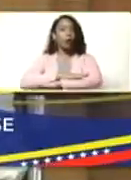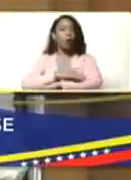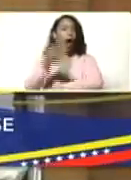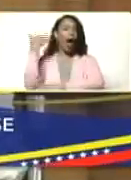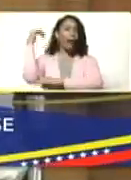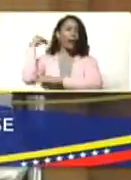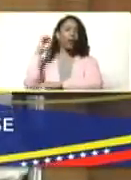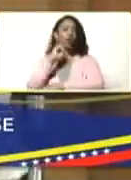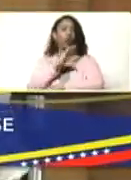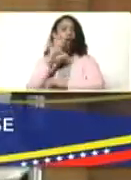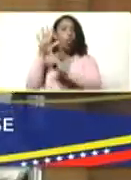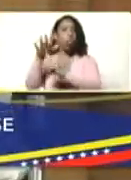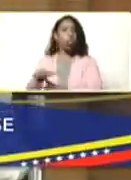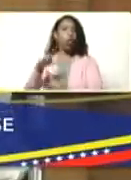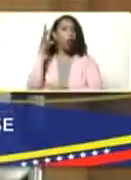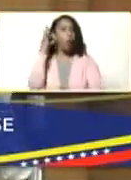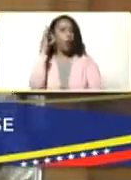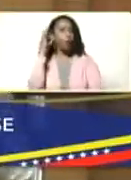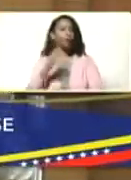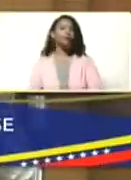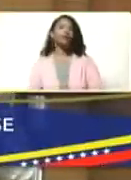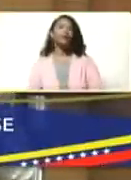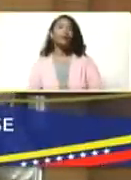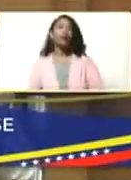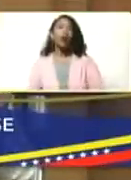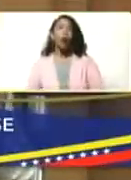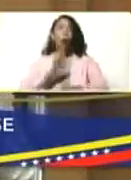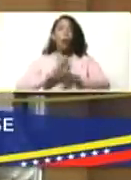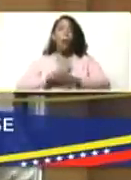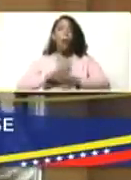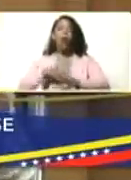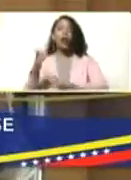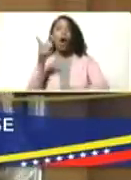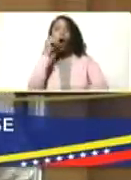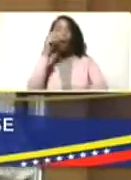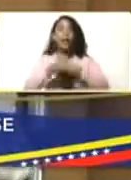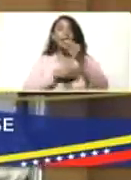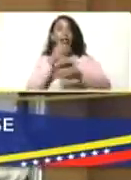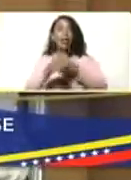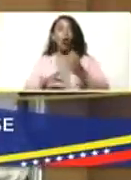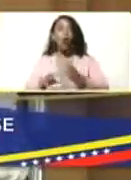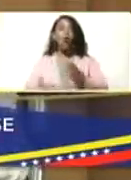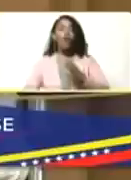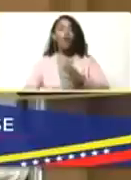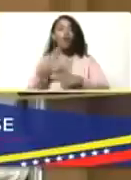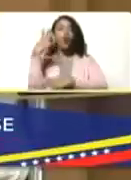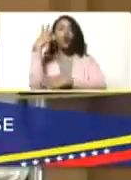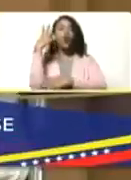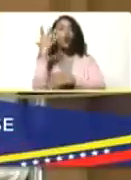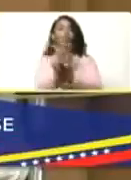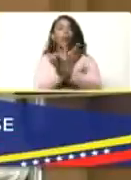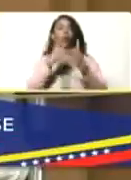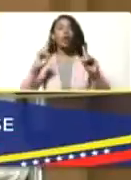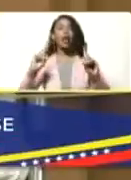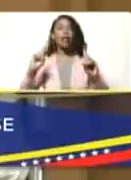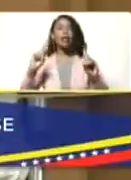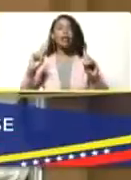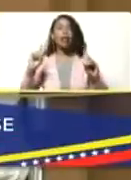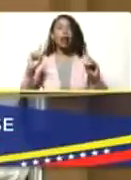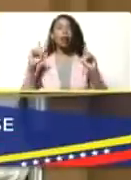por hombres que hicieron una convención con los fundamentos de la democracia liberal,